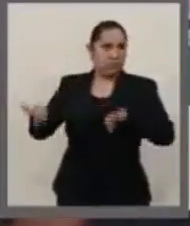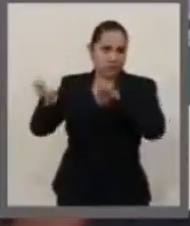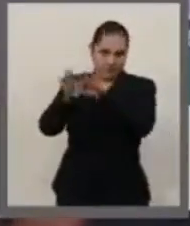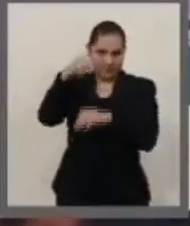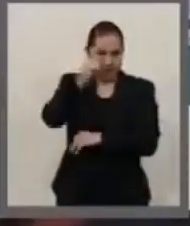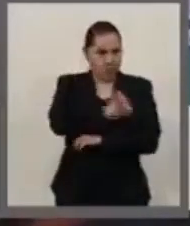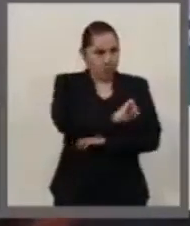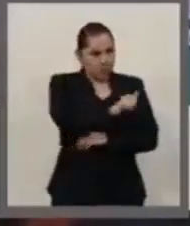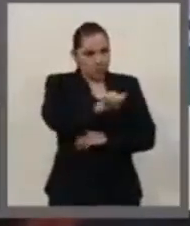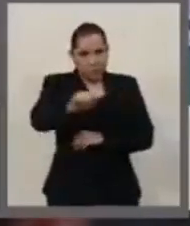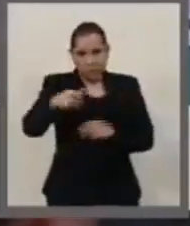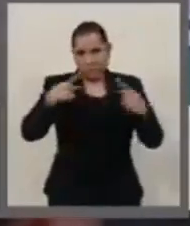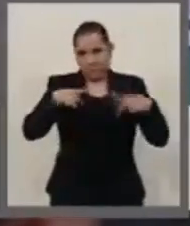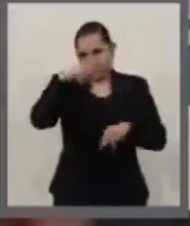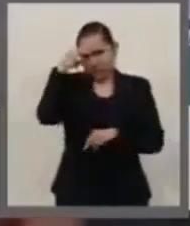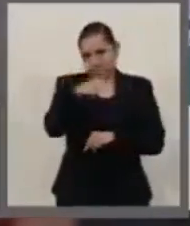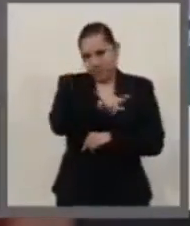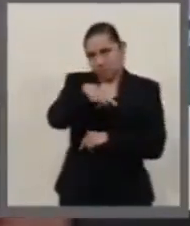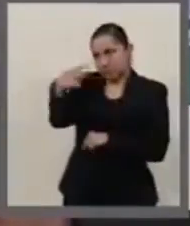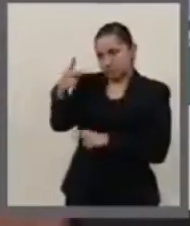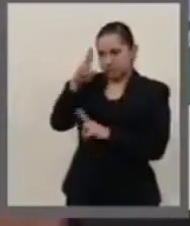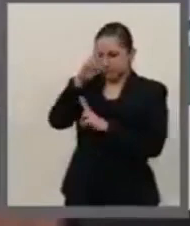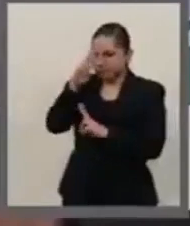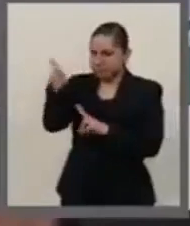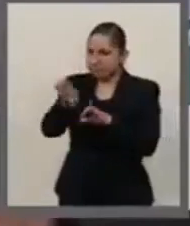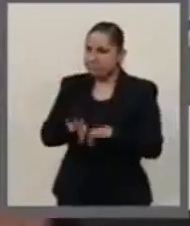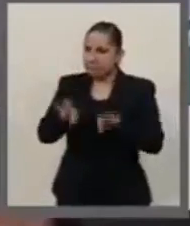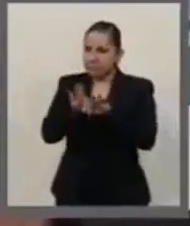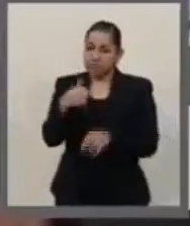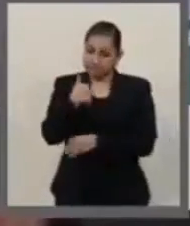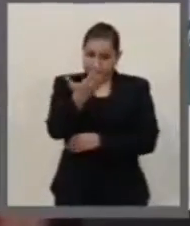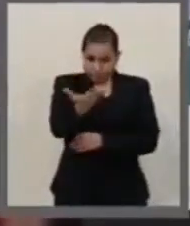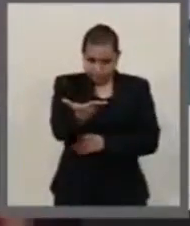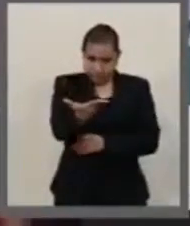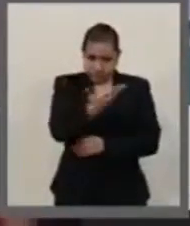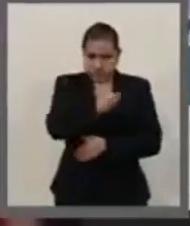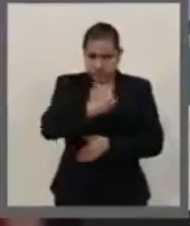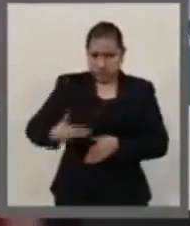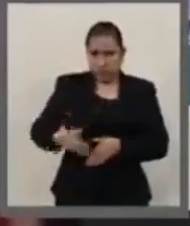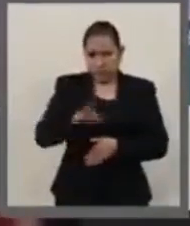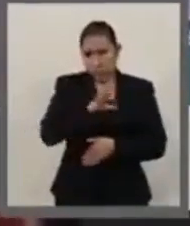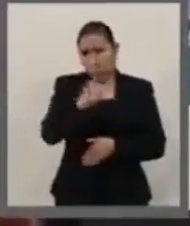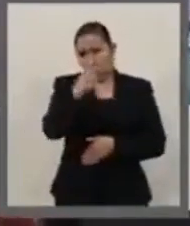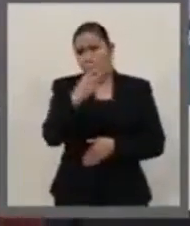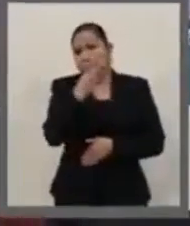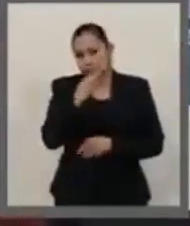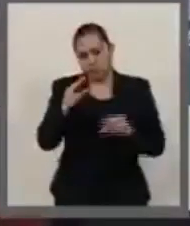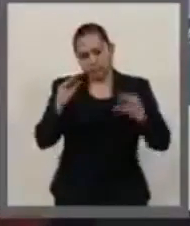que le solicito respetuosamente, compañero presidente, un minuto de silencio.